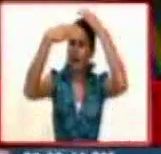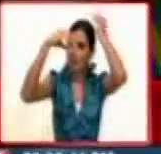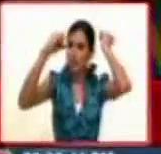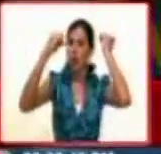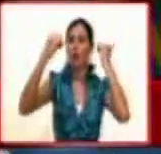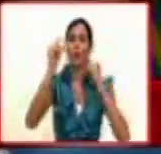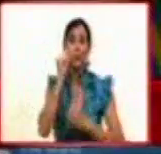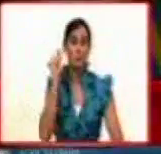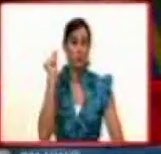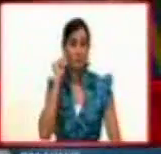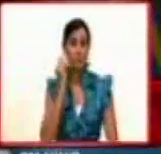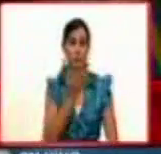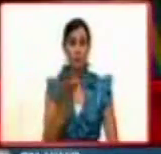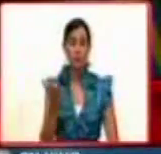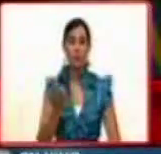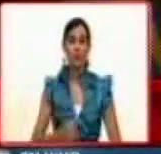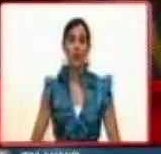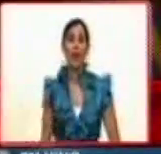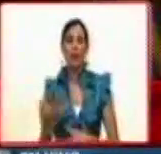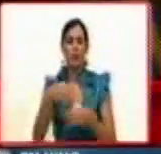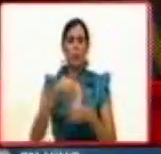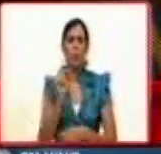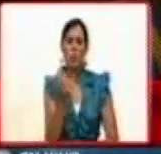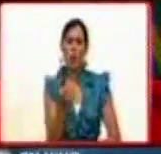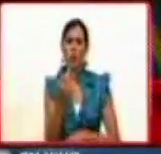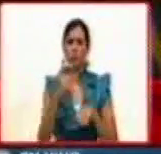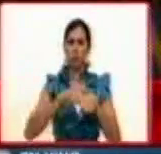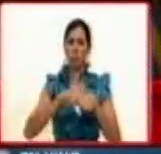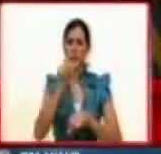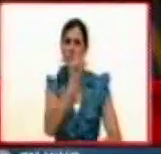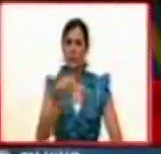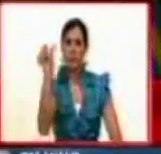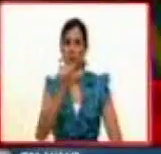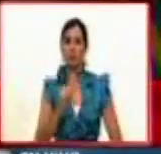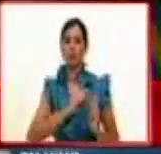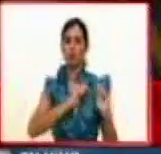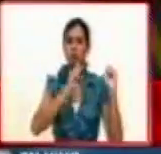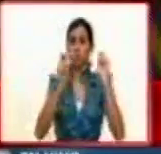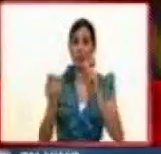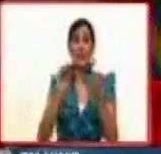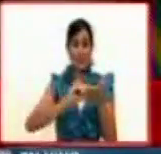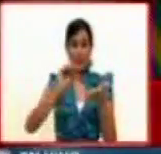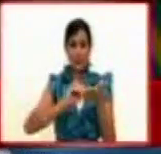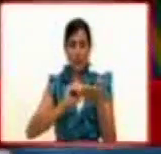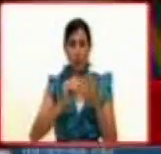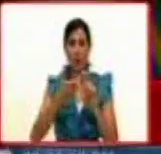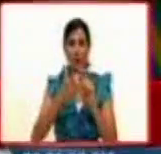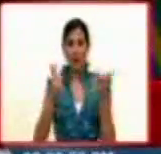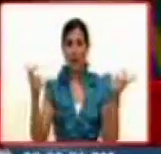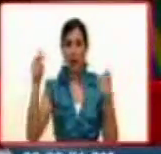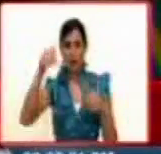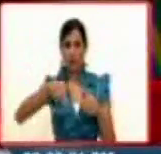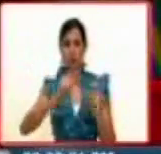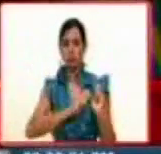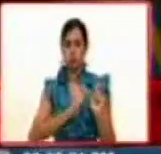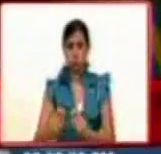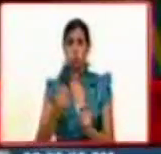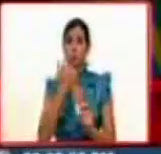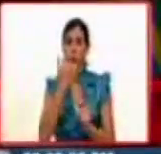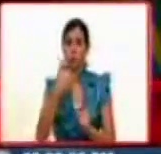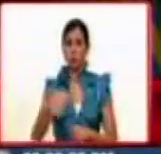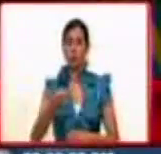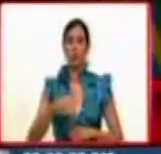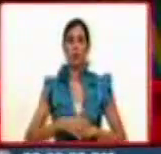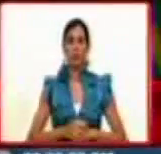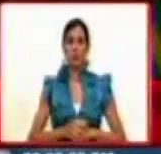embajadores, dentro de pocas semanas dejaré mi cargo como secretario general de las Naciones de la Organización de